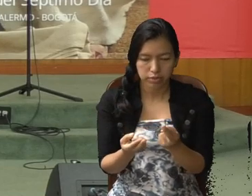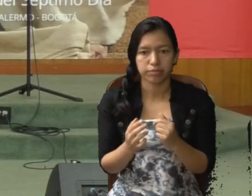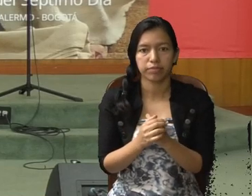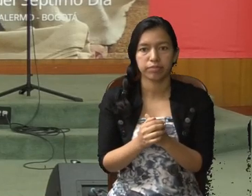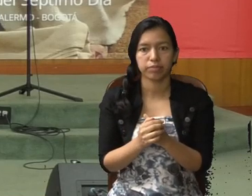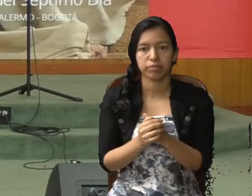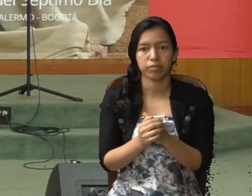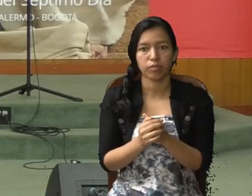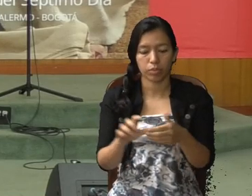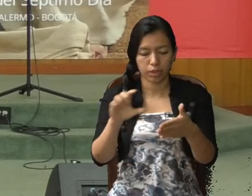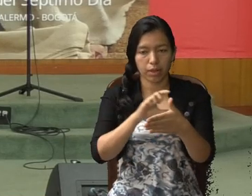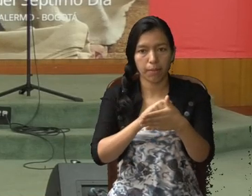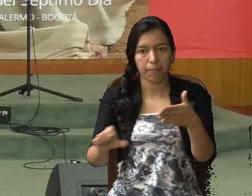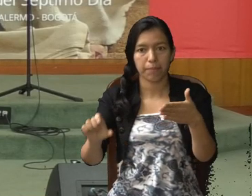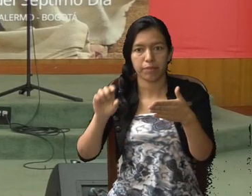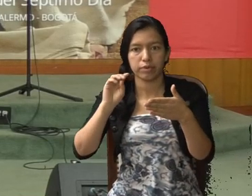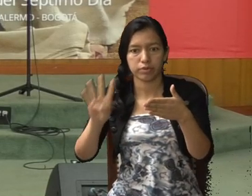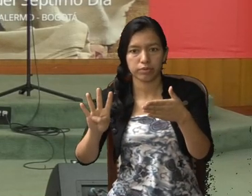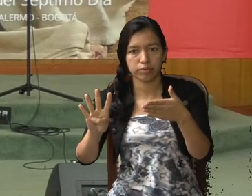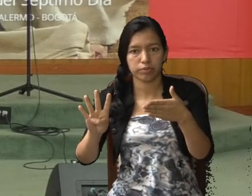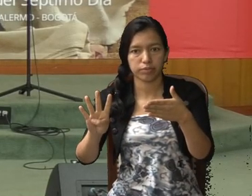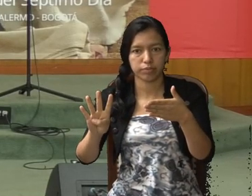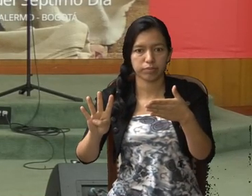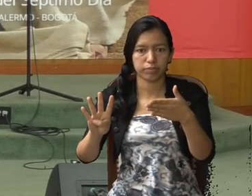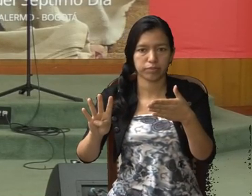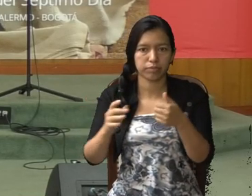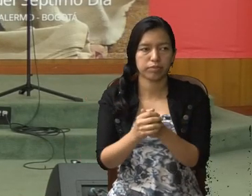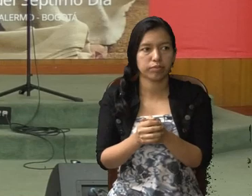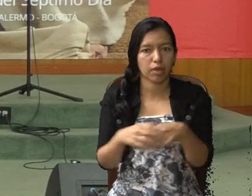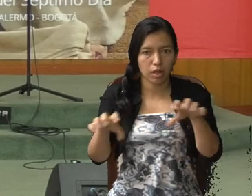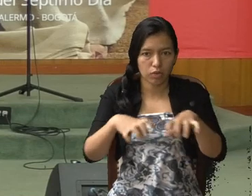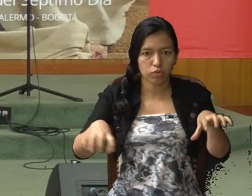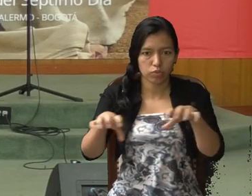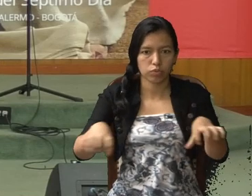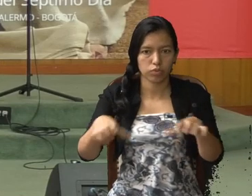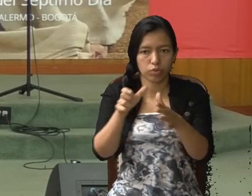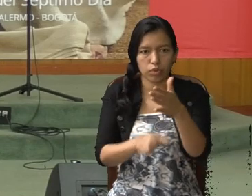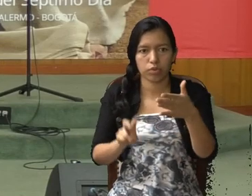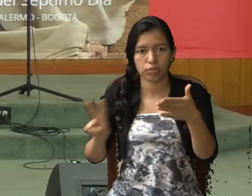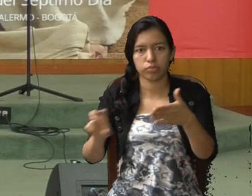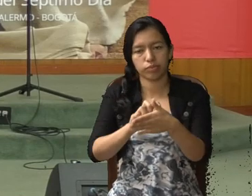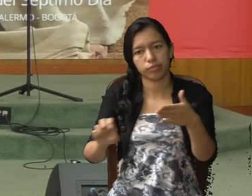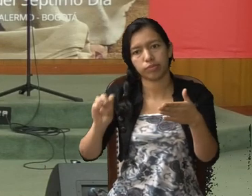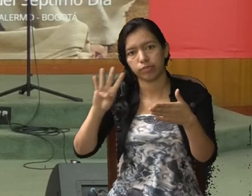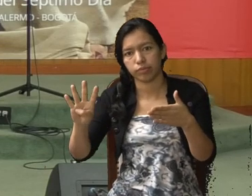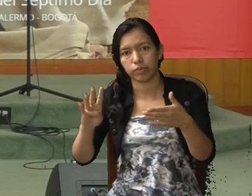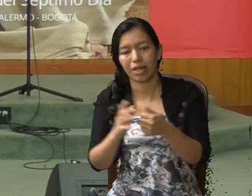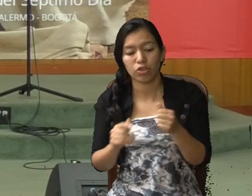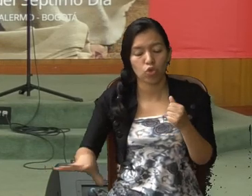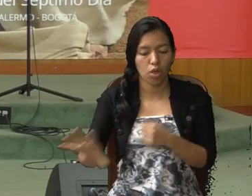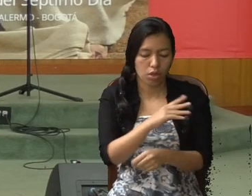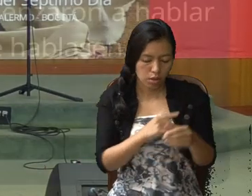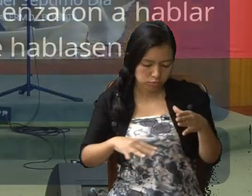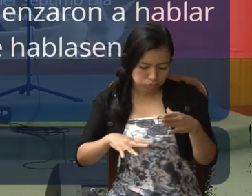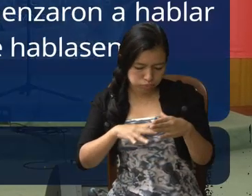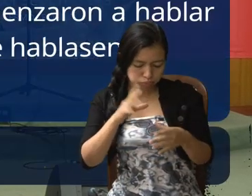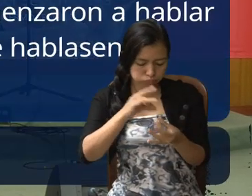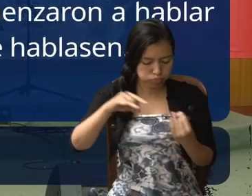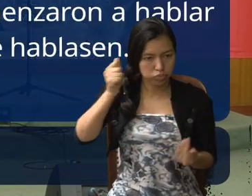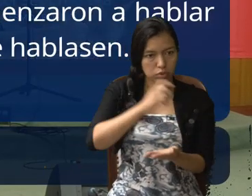2, versículo 4 nos recuerda, de Hechos, nos recuerda que todos fueron llenos del Espíritu Santo.